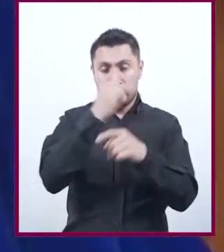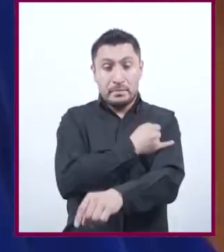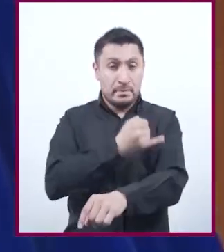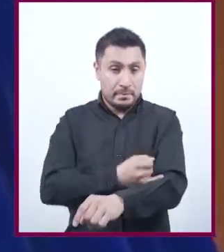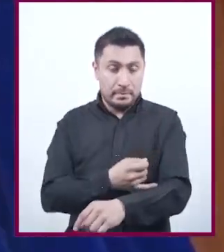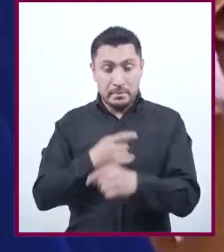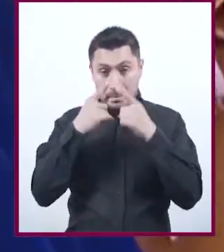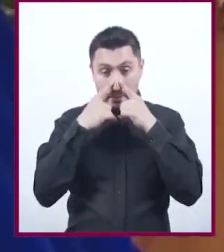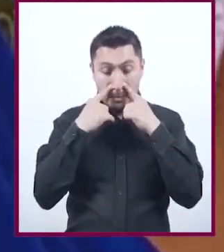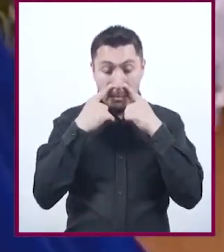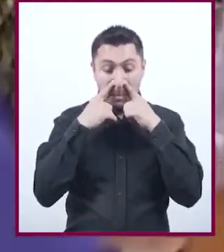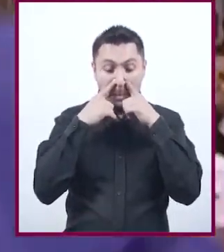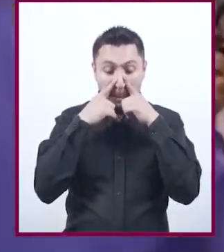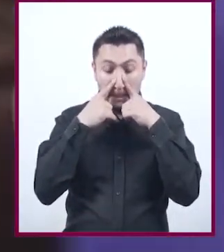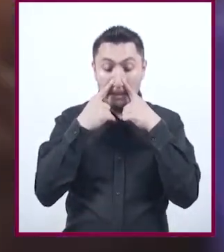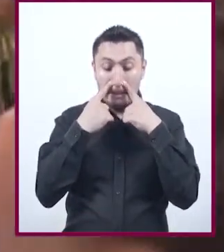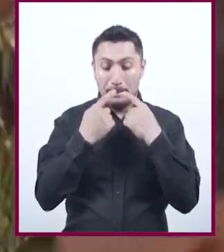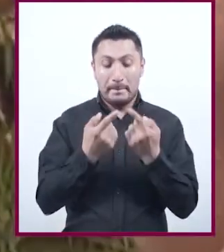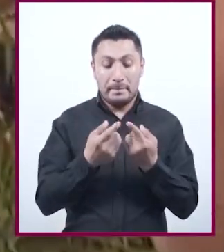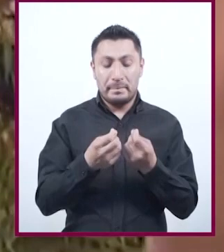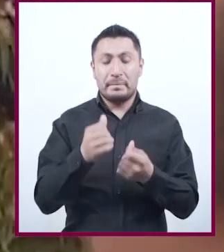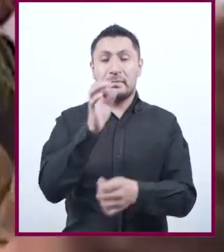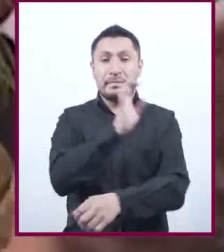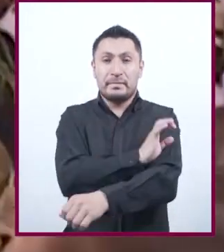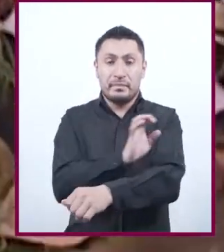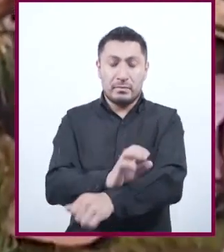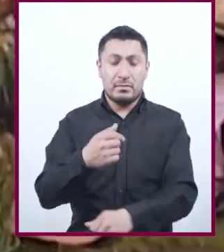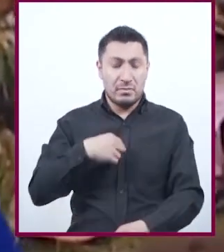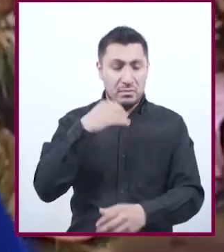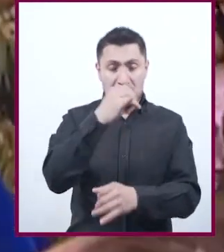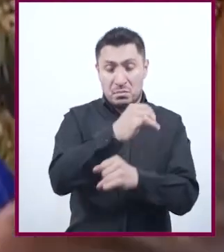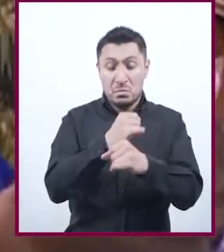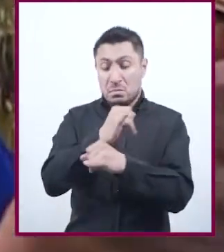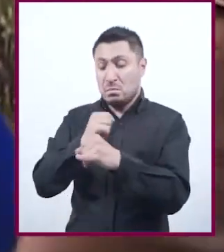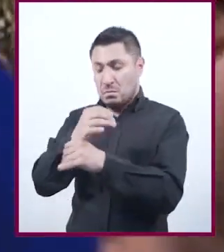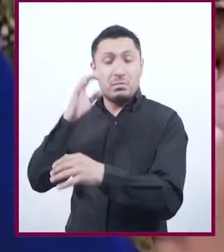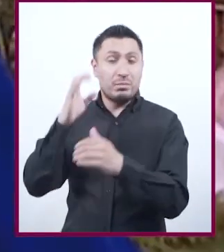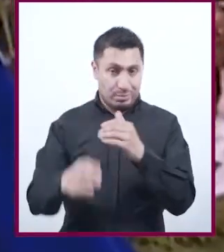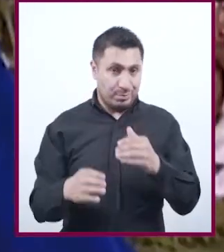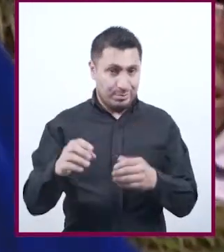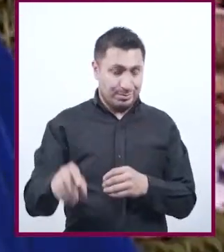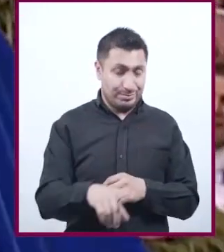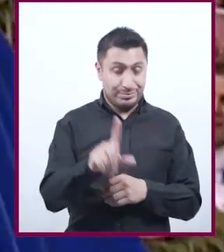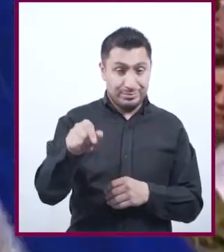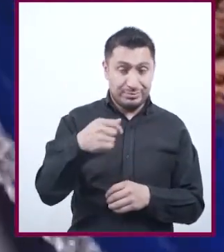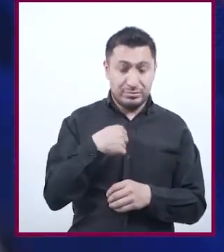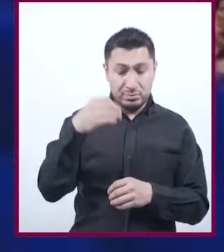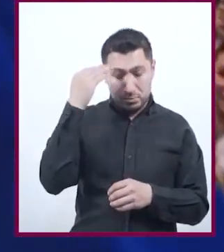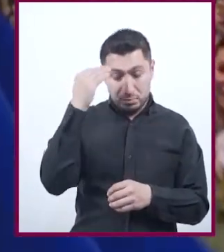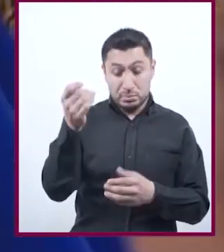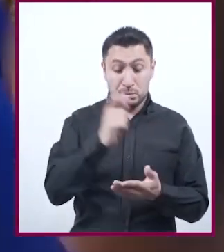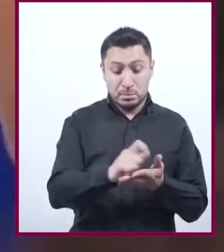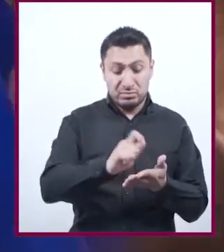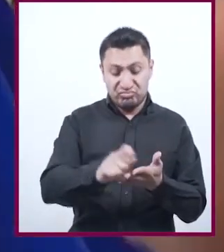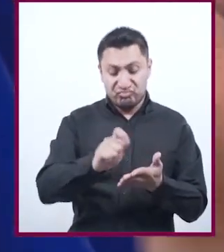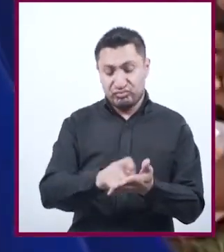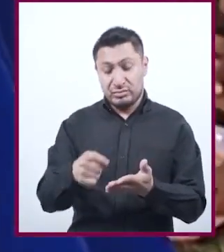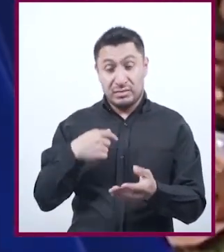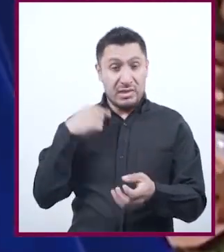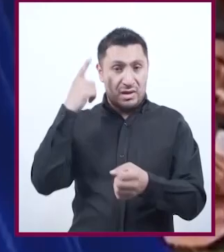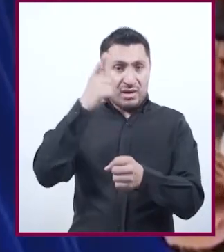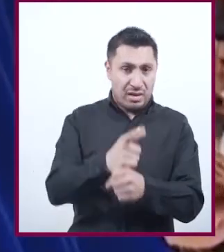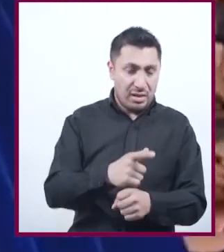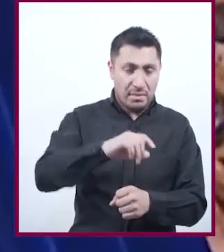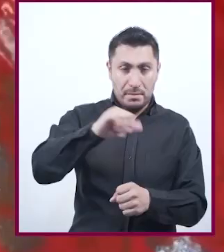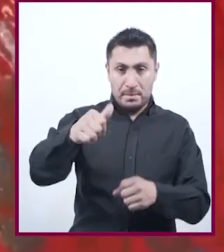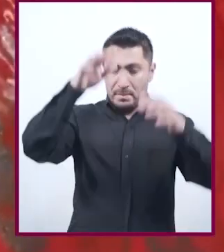mi investigación y pues durante mi investigación me di cuenta que había otra imagen muy venerada, mucho más que